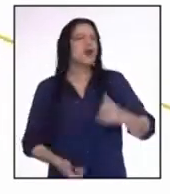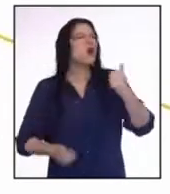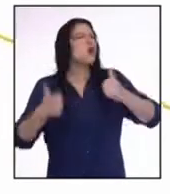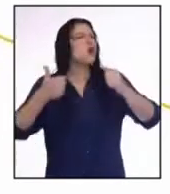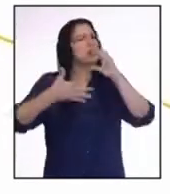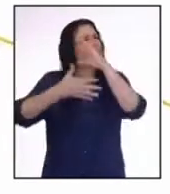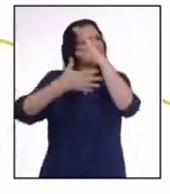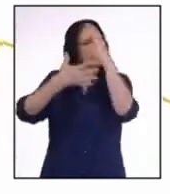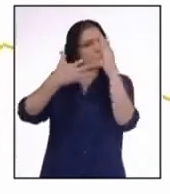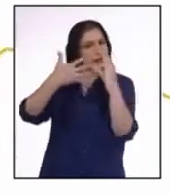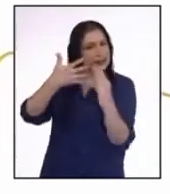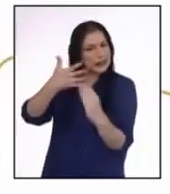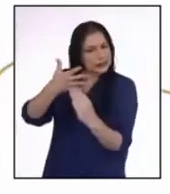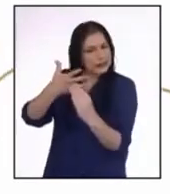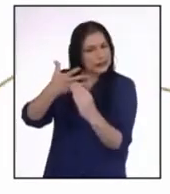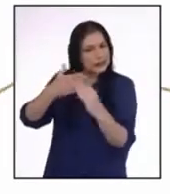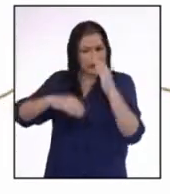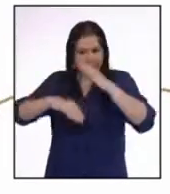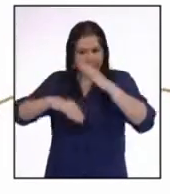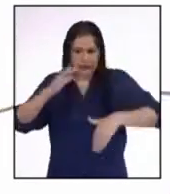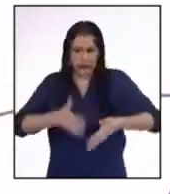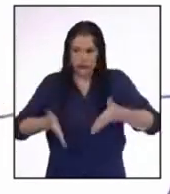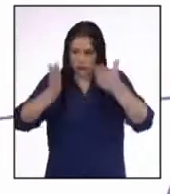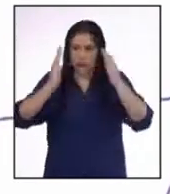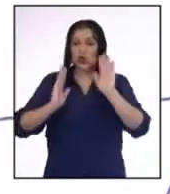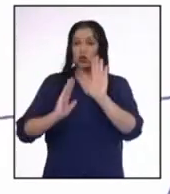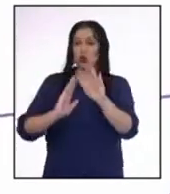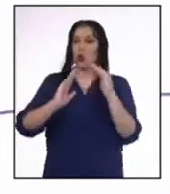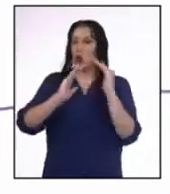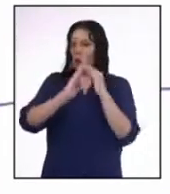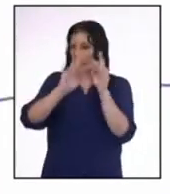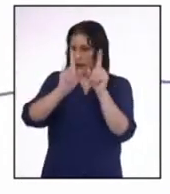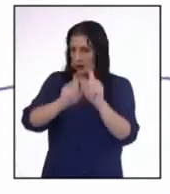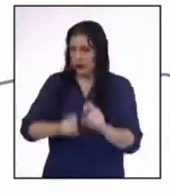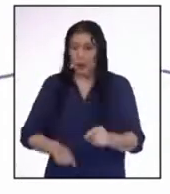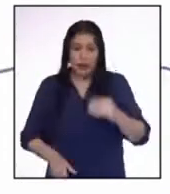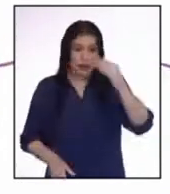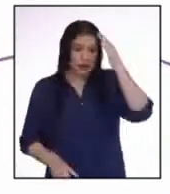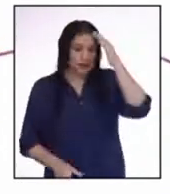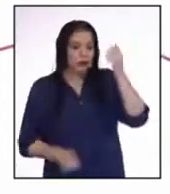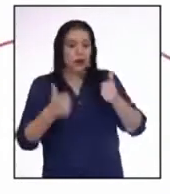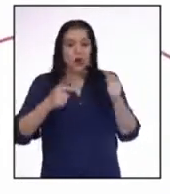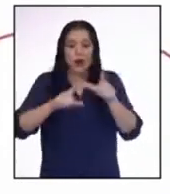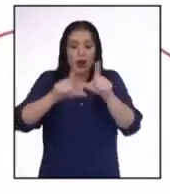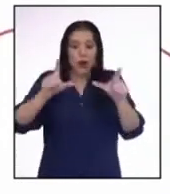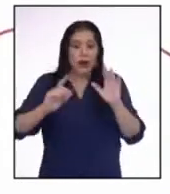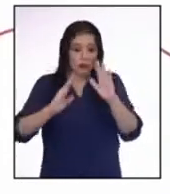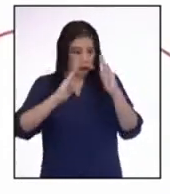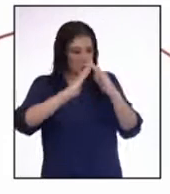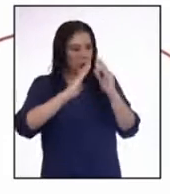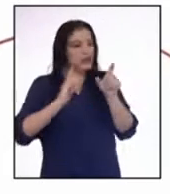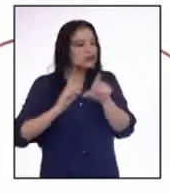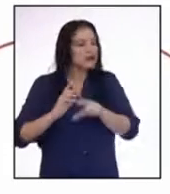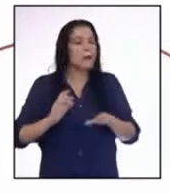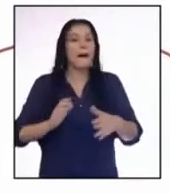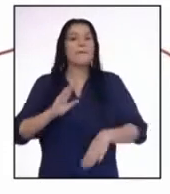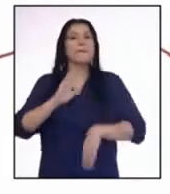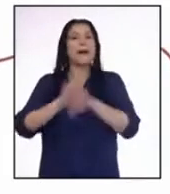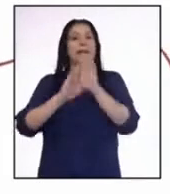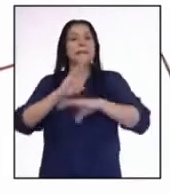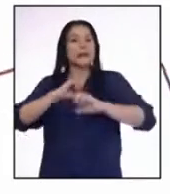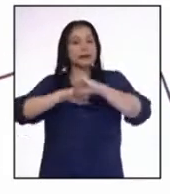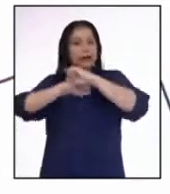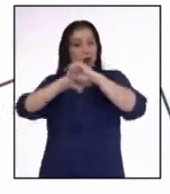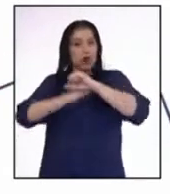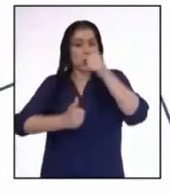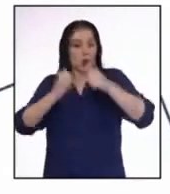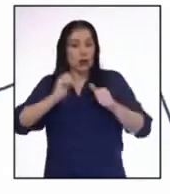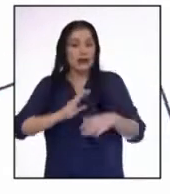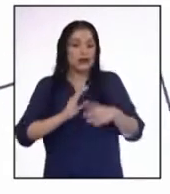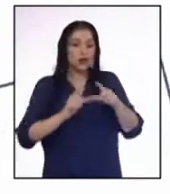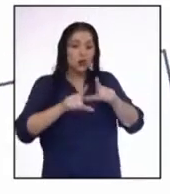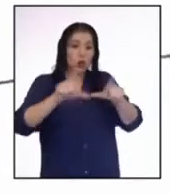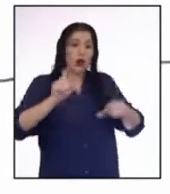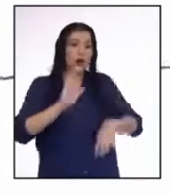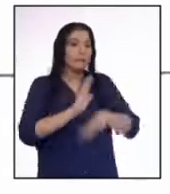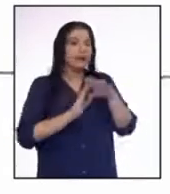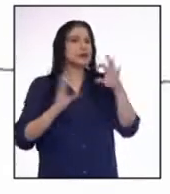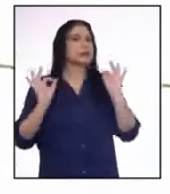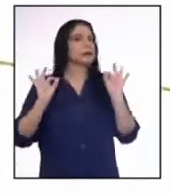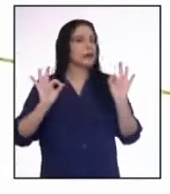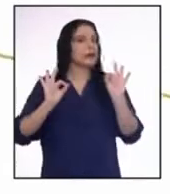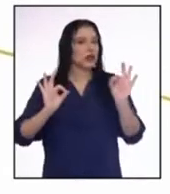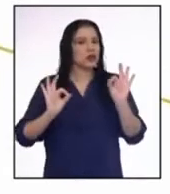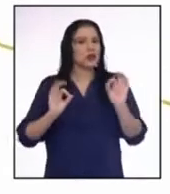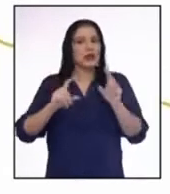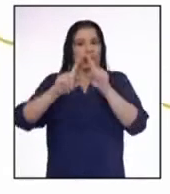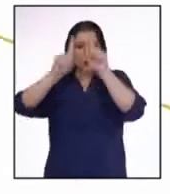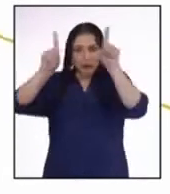las características de infraestructura de tu vivienda? ¿Sabes qué lugares de tu casa son los más seguros y cuáles los más peligrosos?